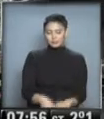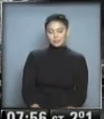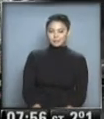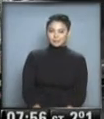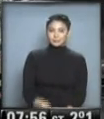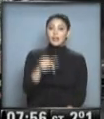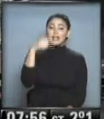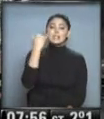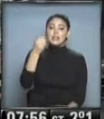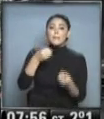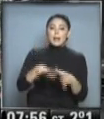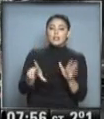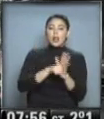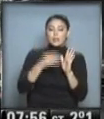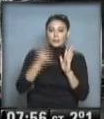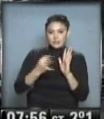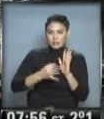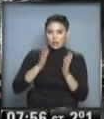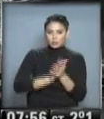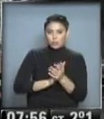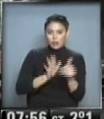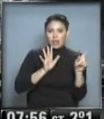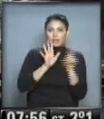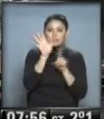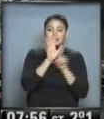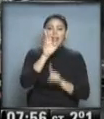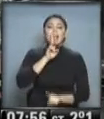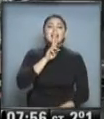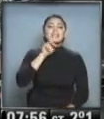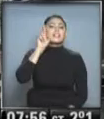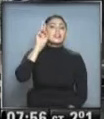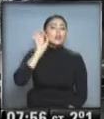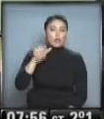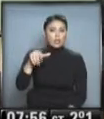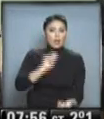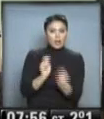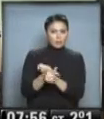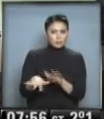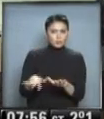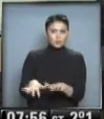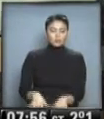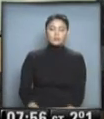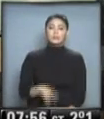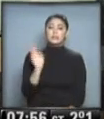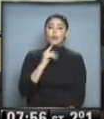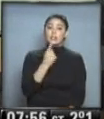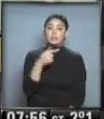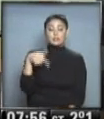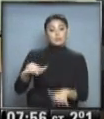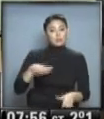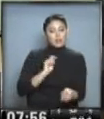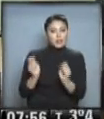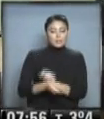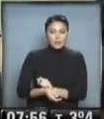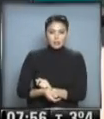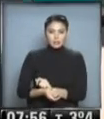o sea se aplica la ley de abastecimiento al trigo raúl y el panorama cambió el panorama cambió en cuanto a